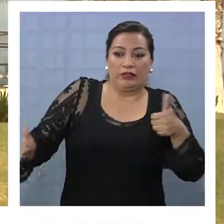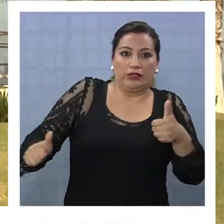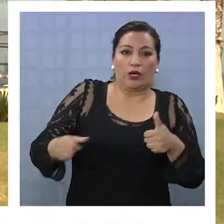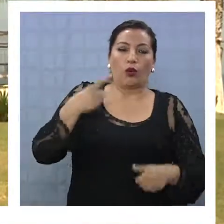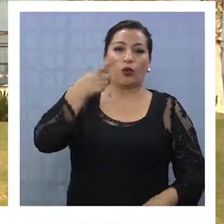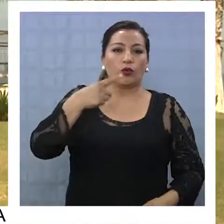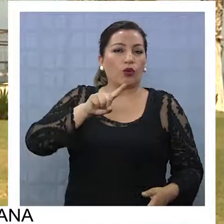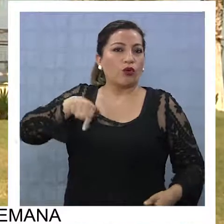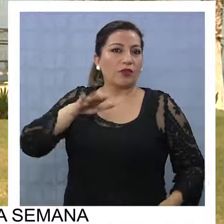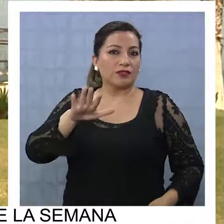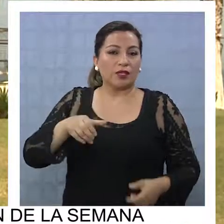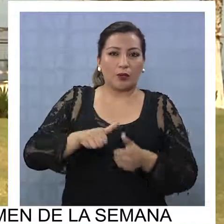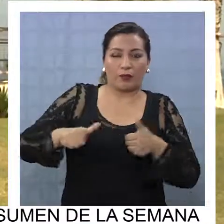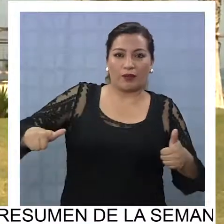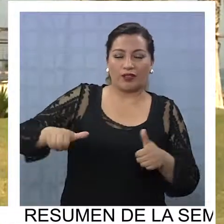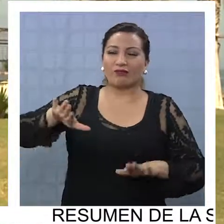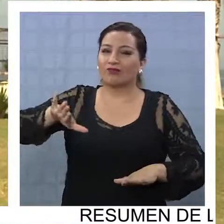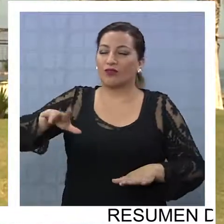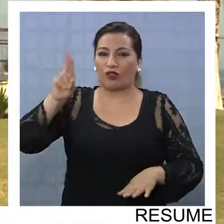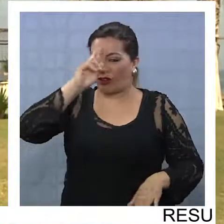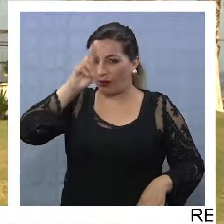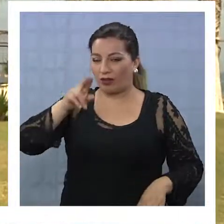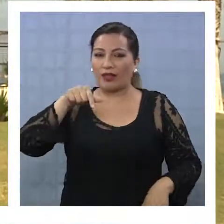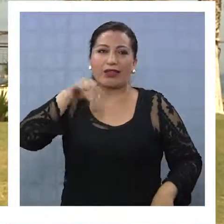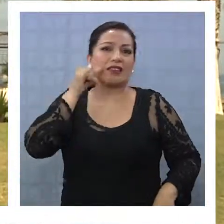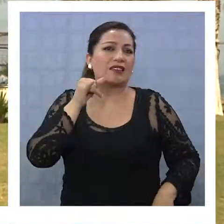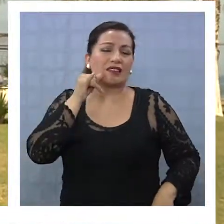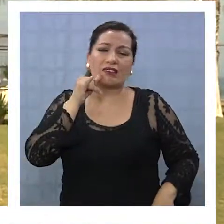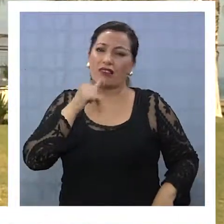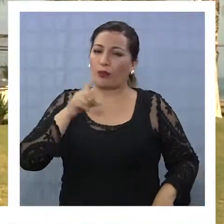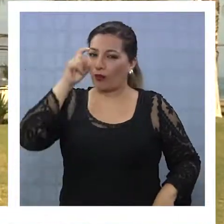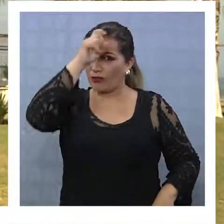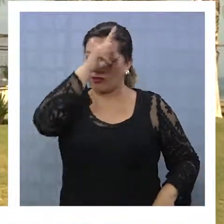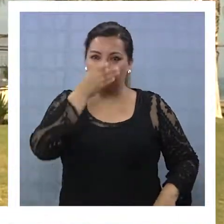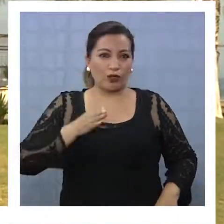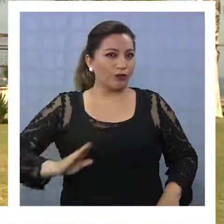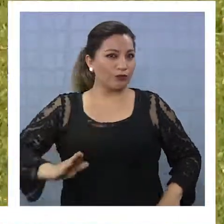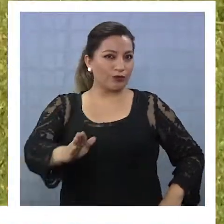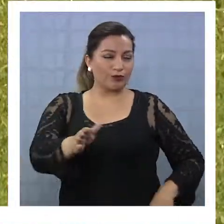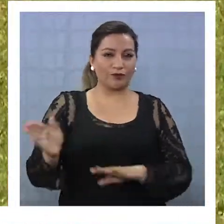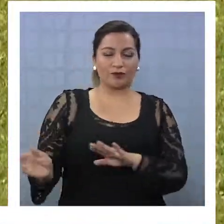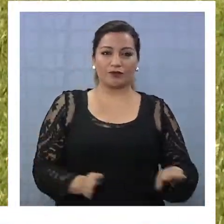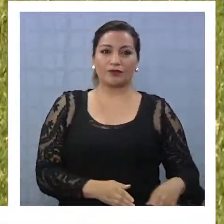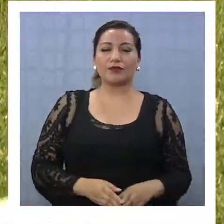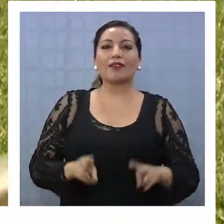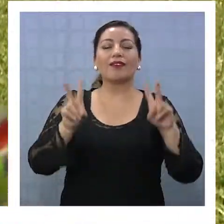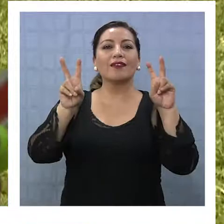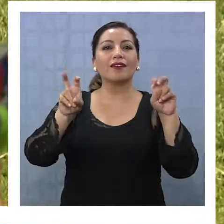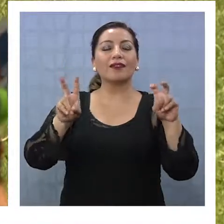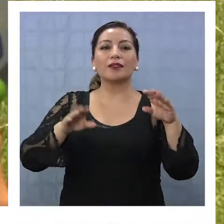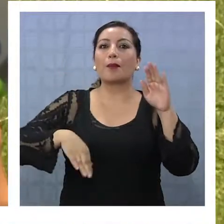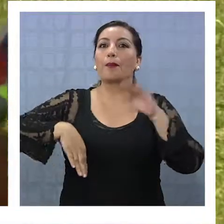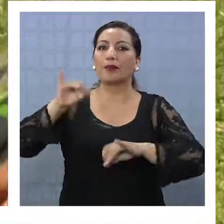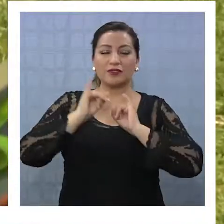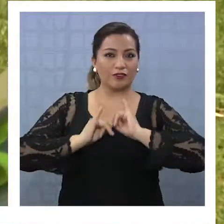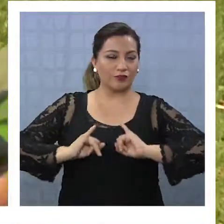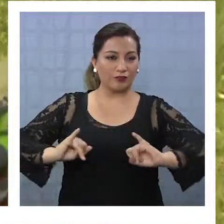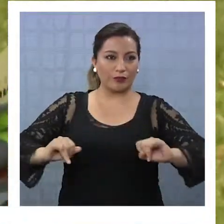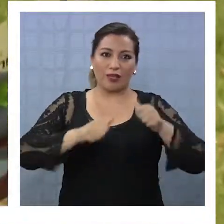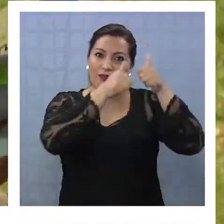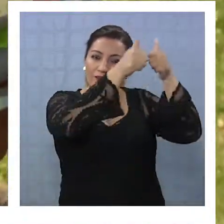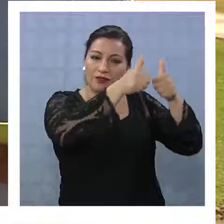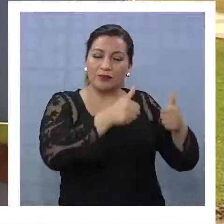,5 no lo respetan y aquí en Iquique les va a costar un poquito más, pero hay que educar y seguir con la conducción vial. En el marco de la mayor